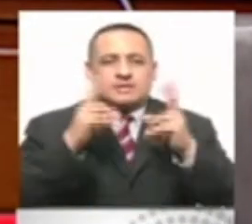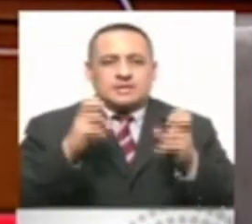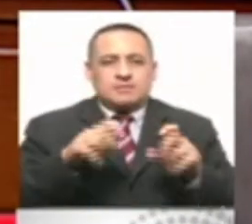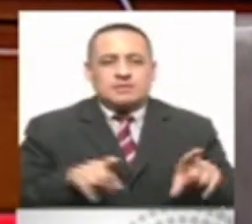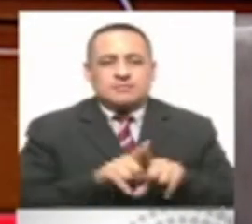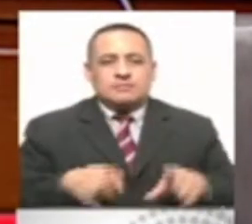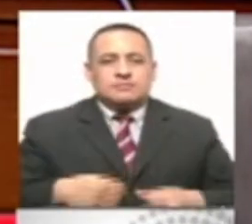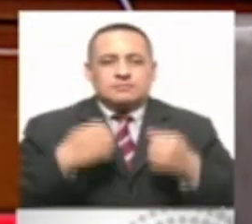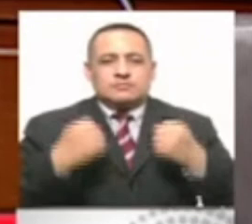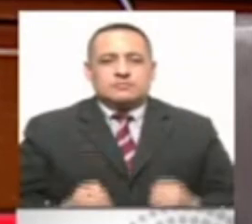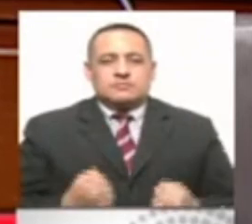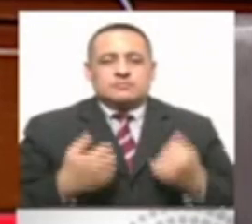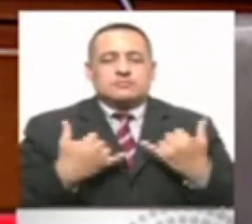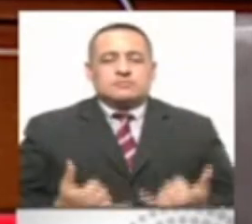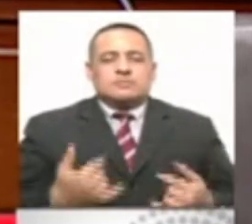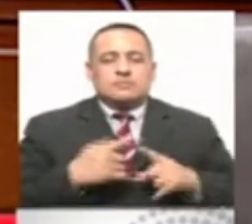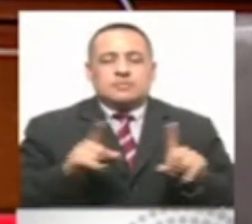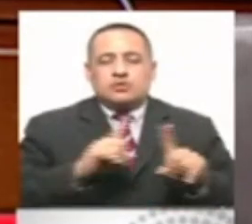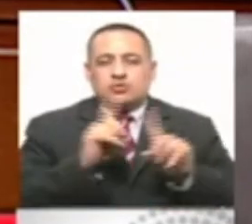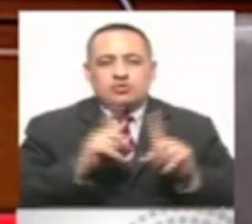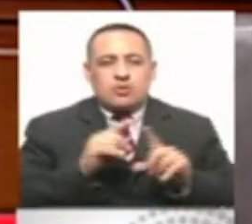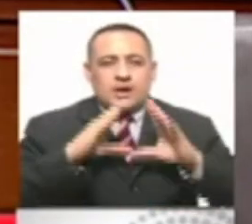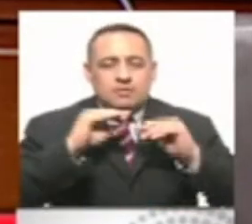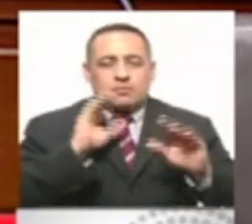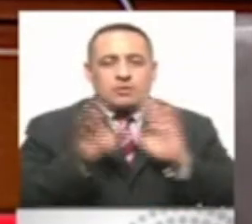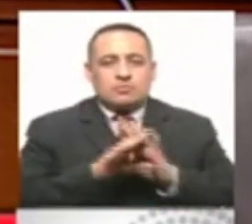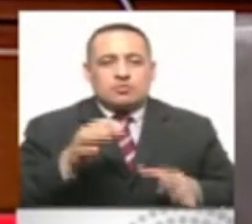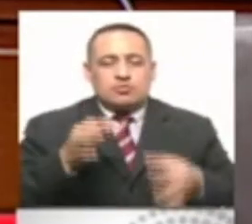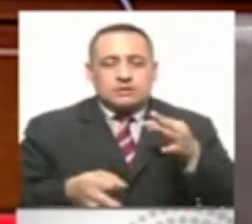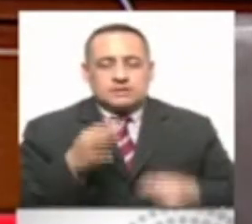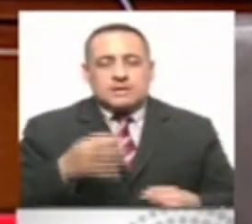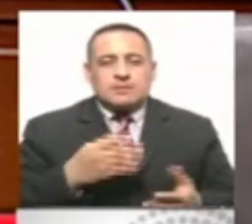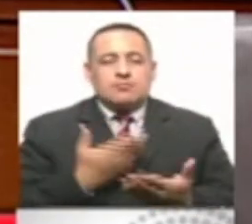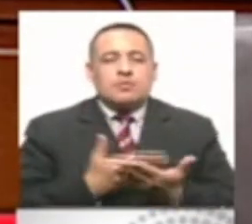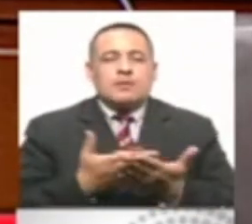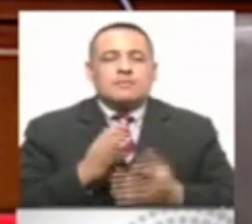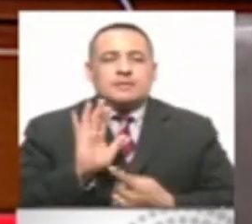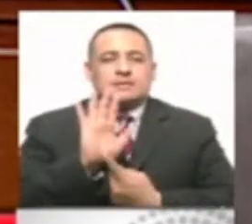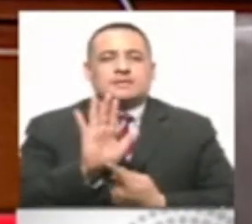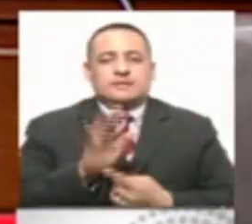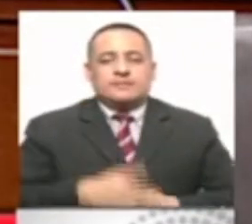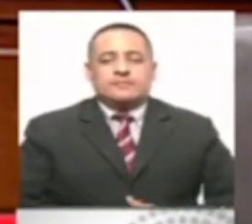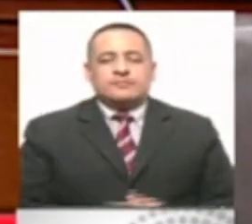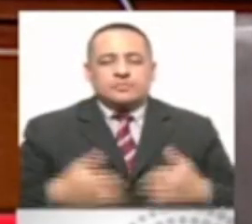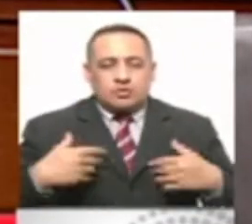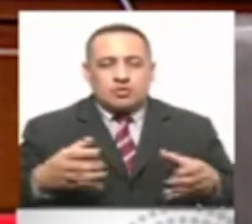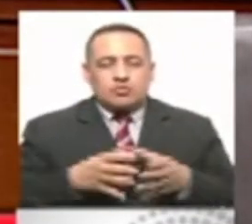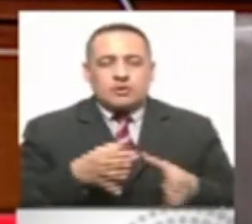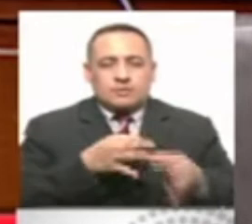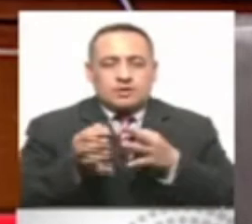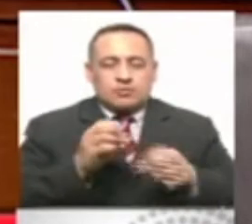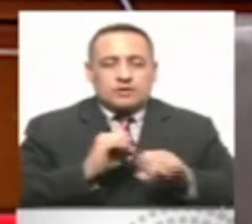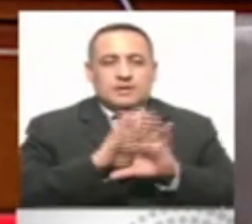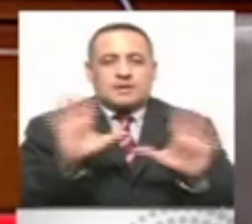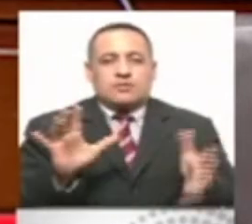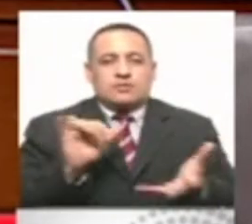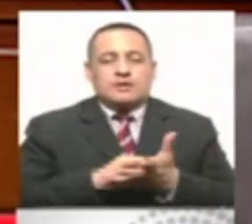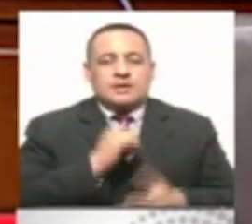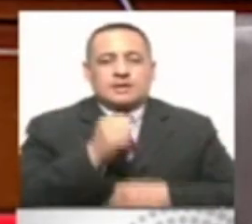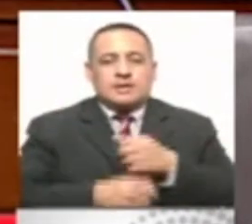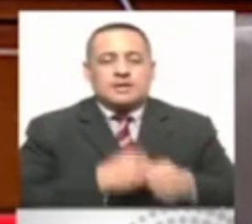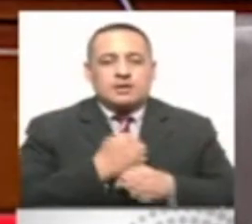sobre suposiciones, pero no tomamos en cuenta lo que el Poder Judicial establece. Hemos señalado con claridad que en el